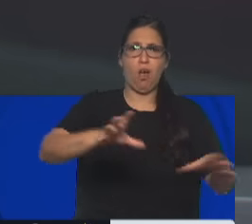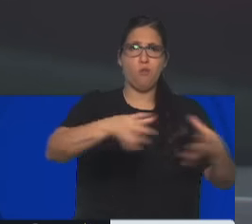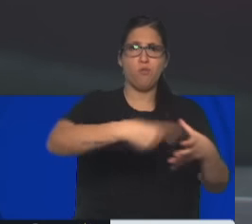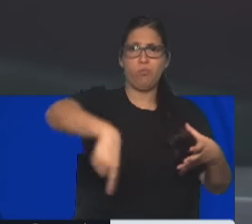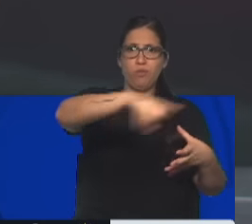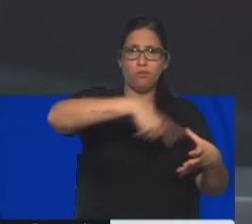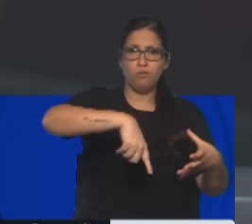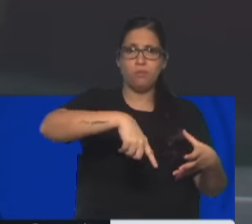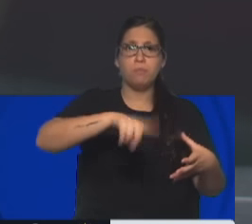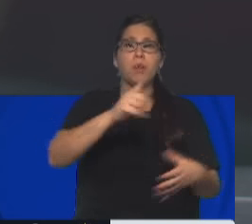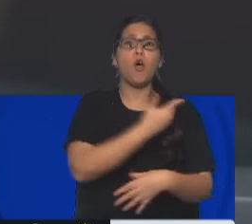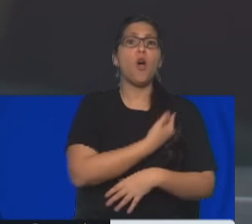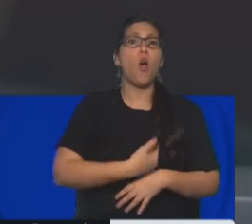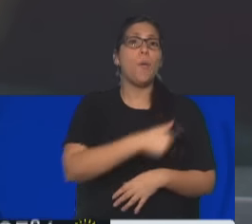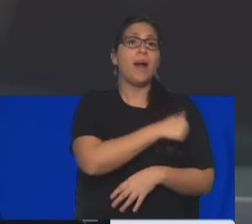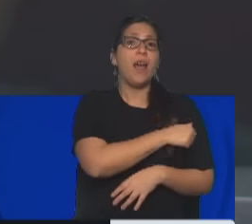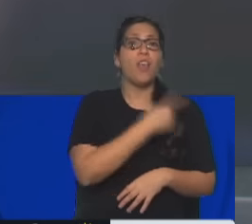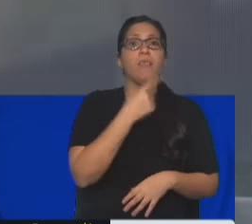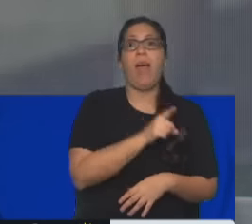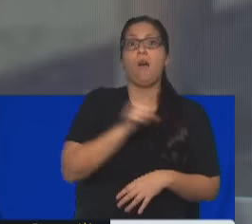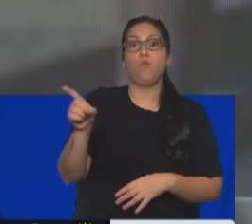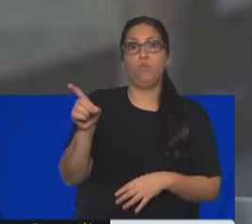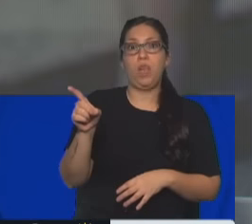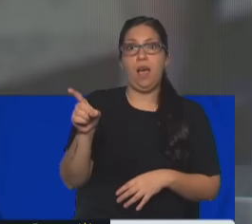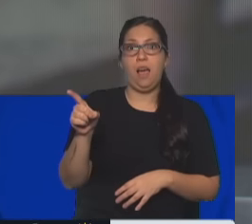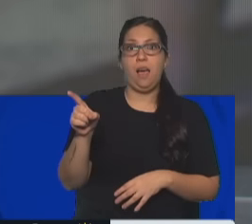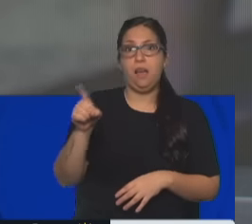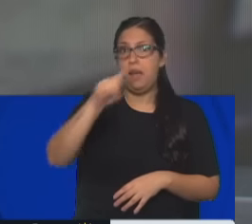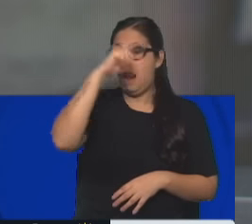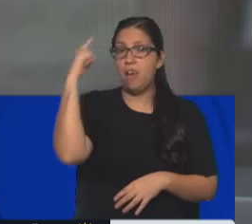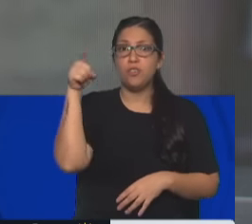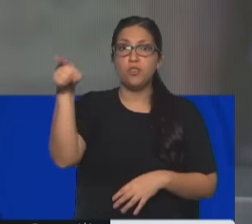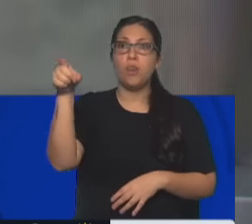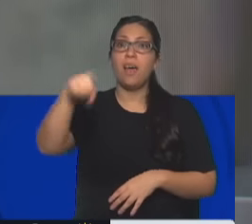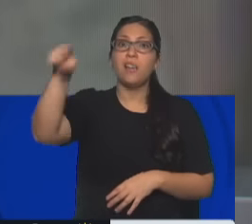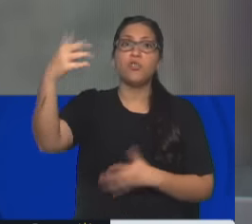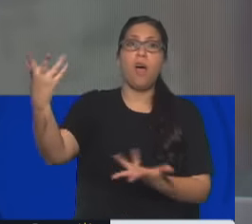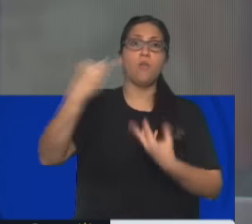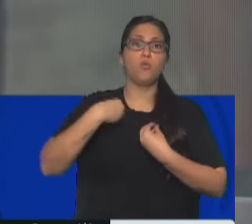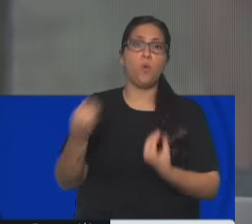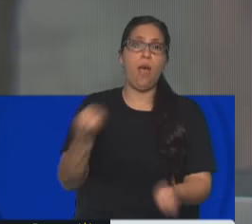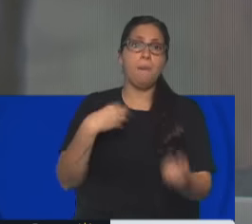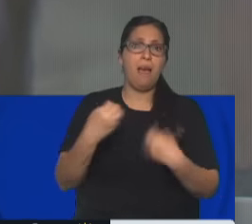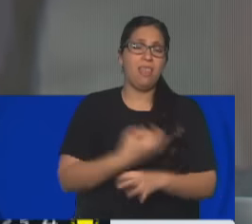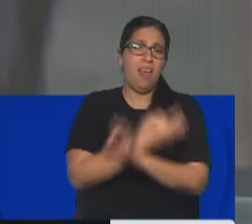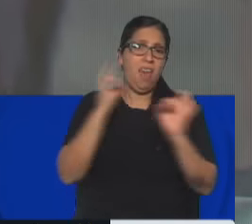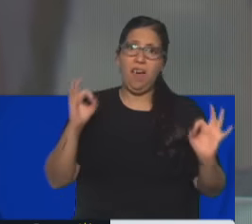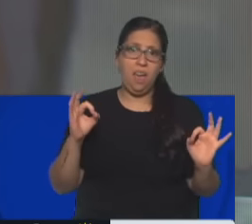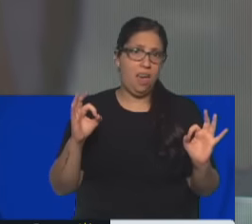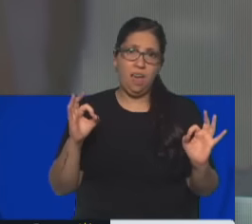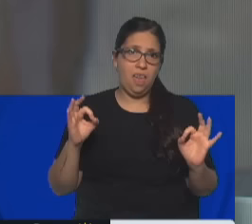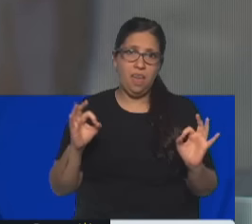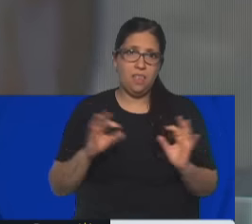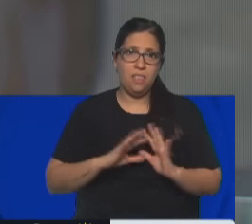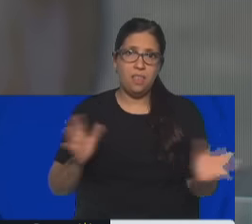gobernador de Río de Janeiro acusa al gobierno federal de no haber enviado ayuda justamente de fuerzas federales, y entiende